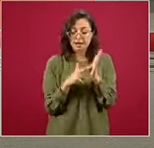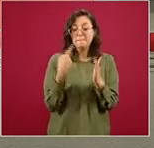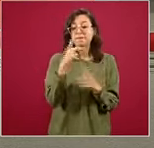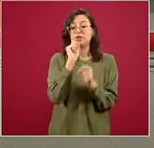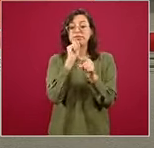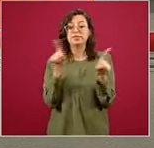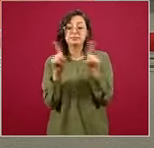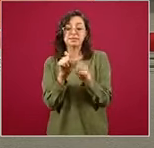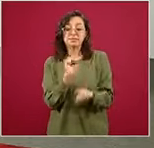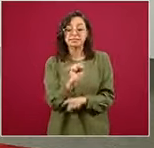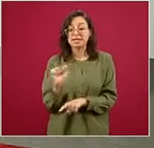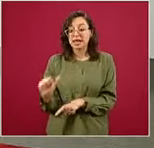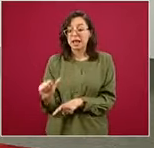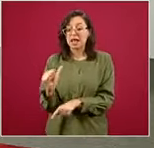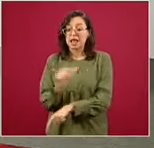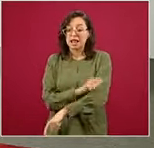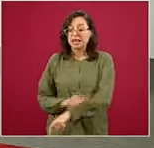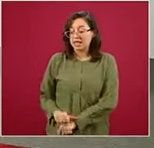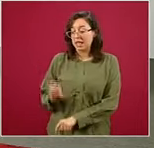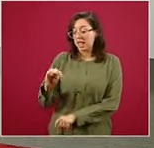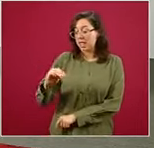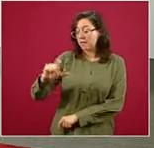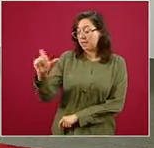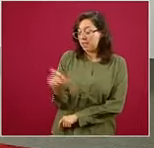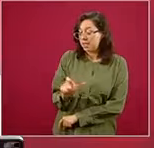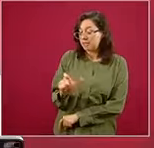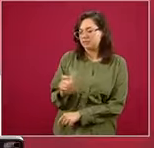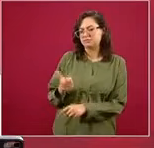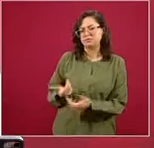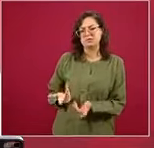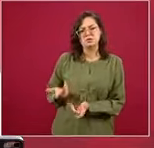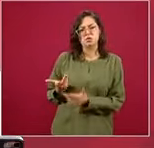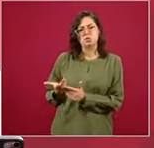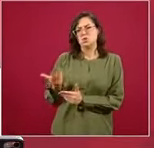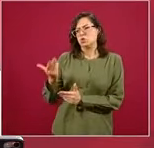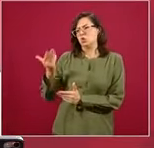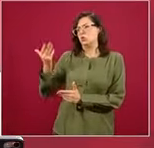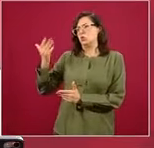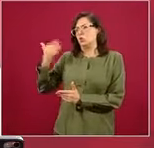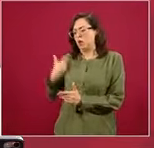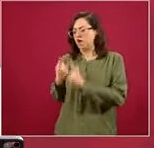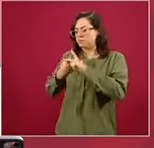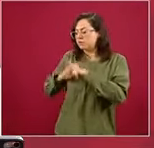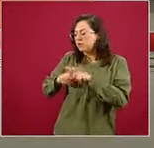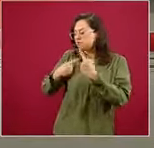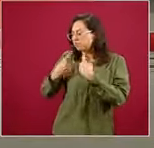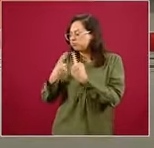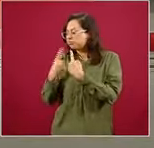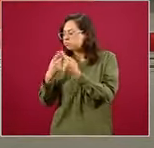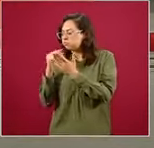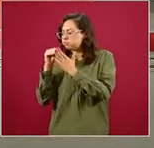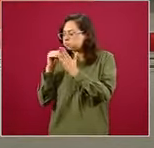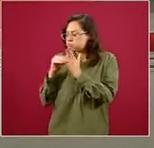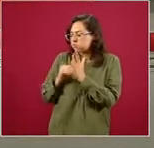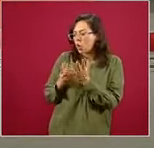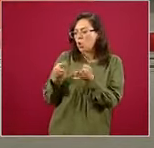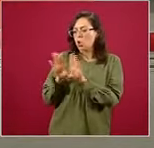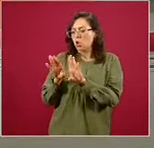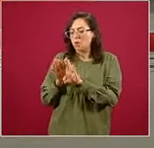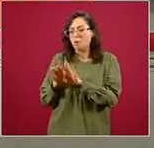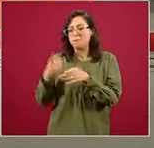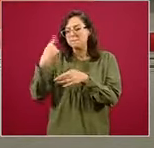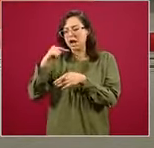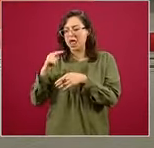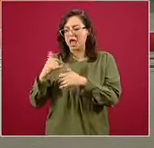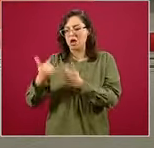Salud trabajó con la Liga MX desde muchas semanas atrás para definir la aplicación de esos protocolos de